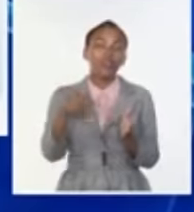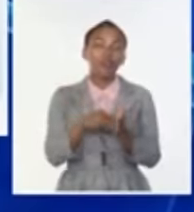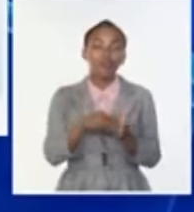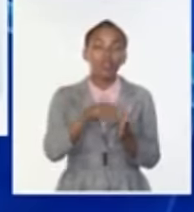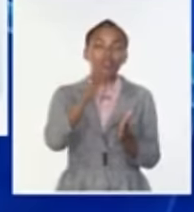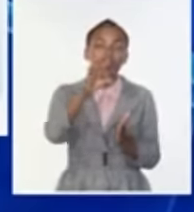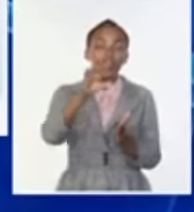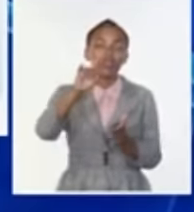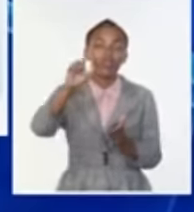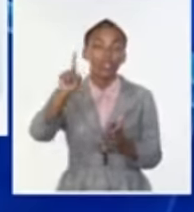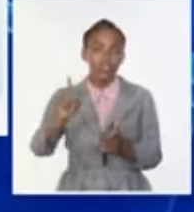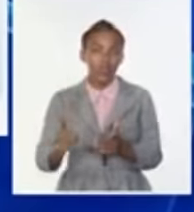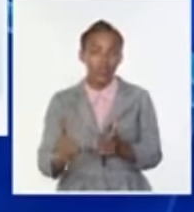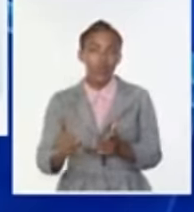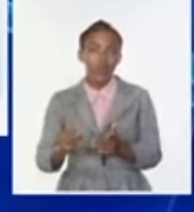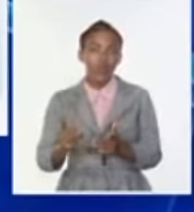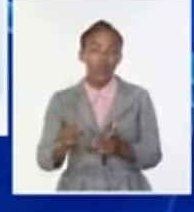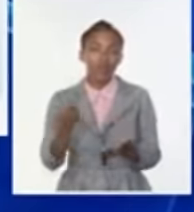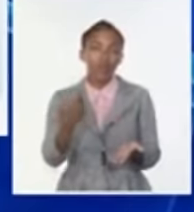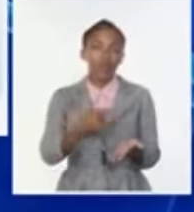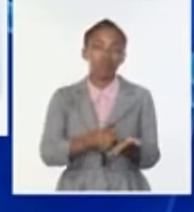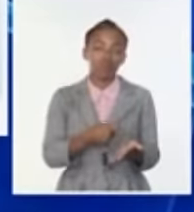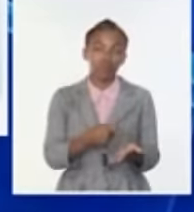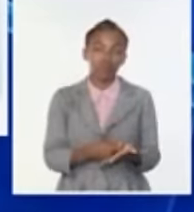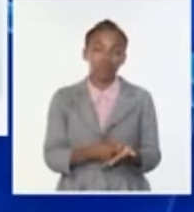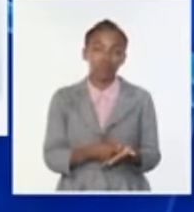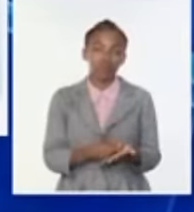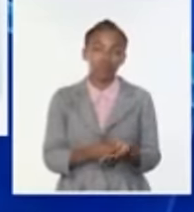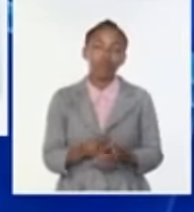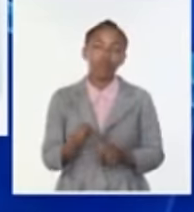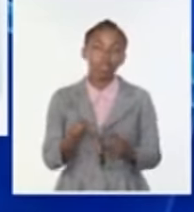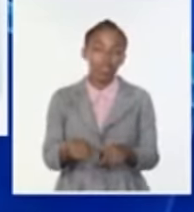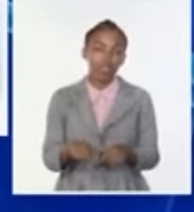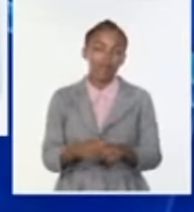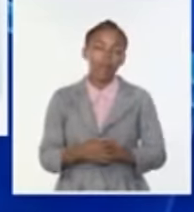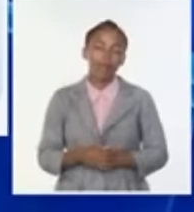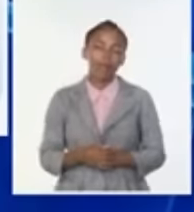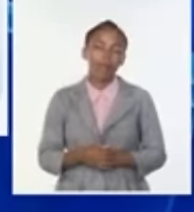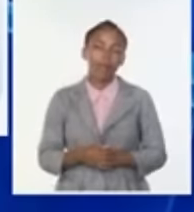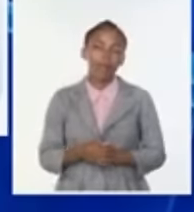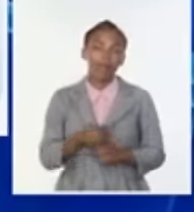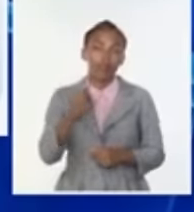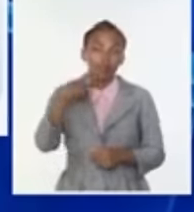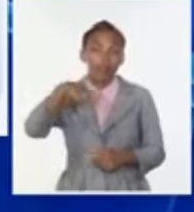11.891 inspecciones se realizaron, detectándose